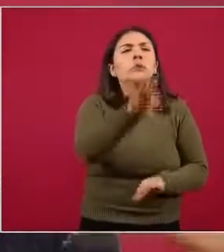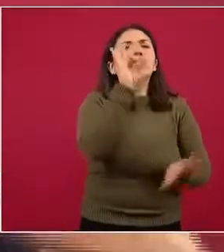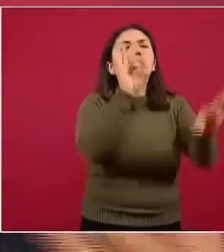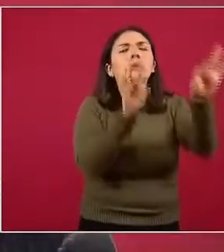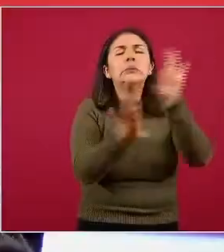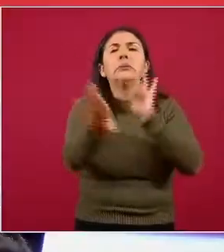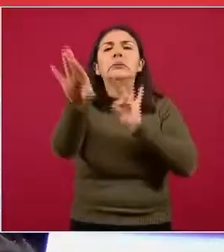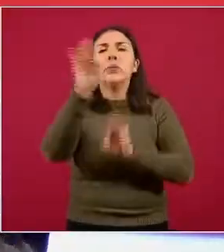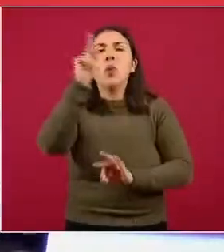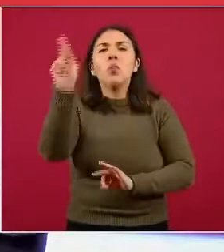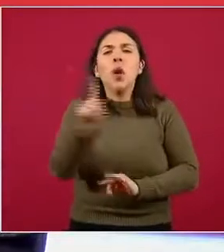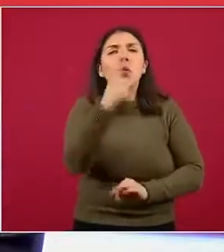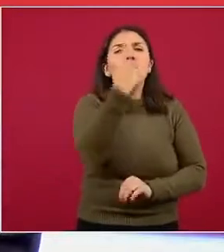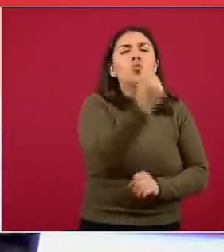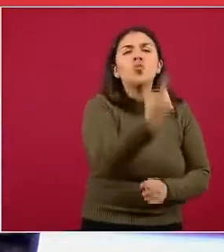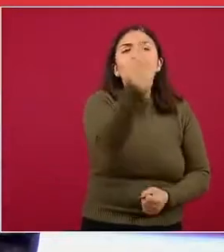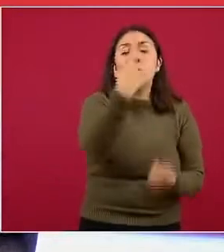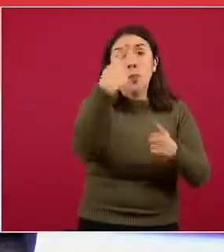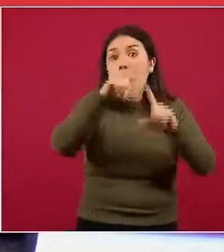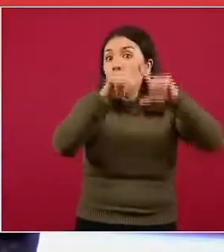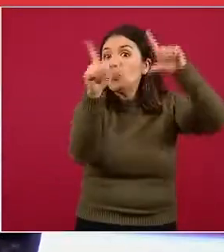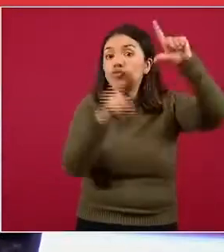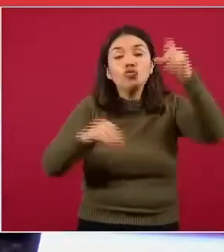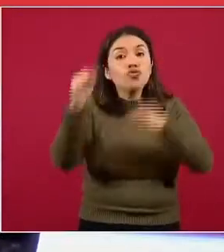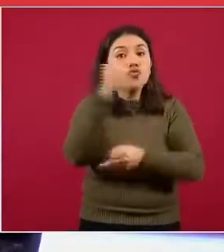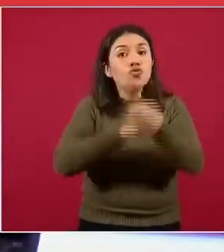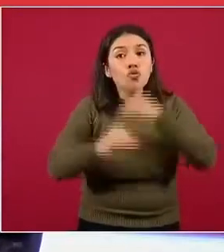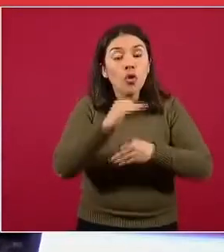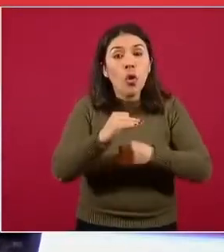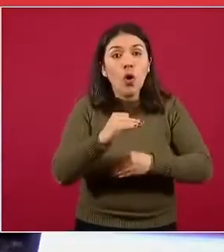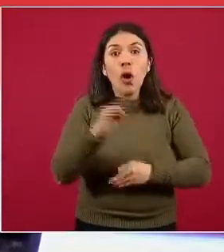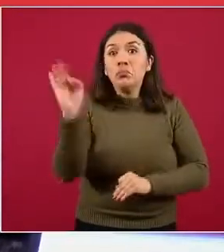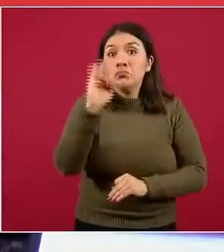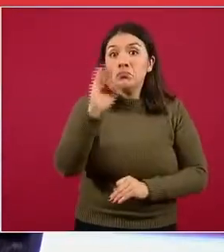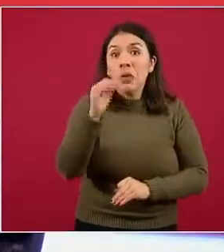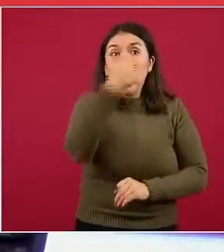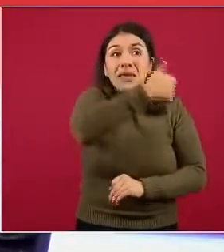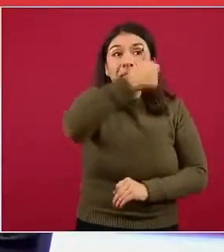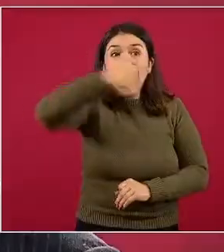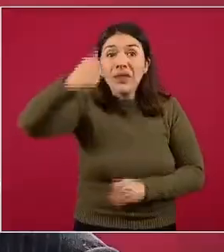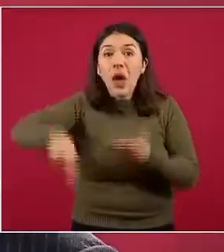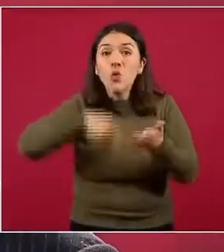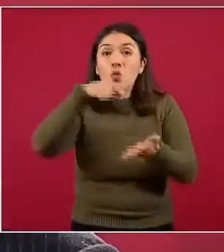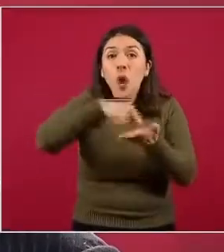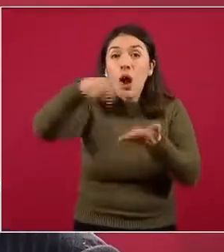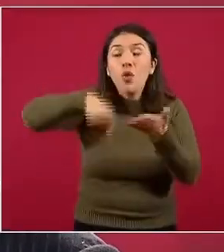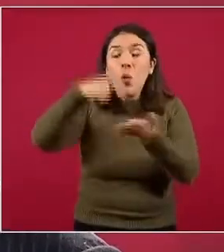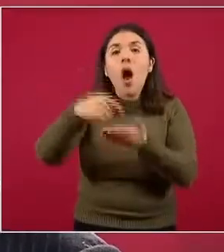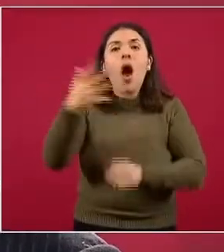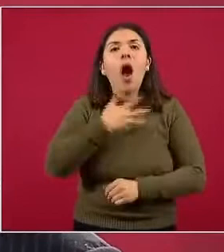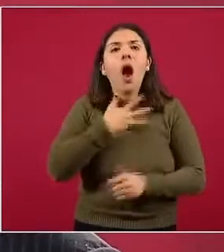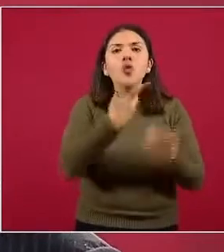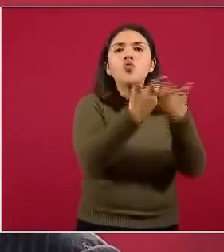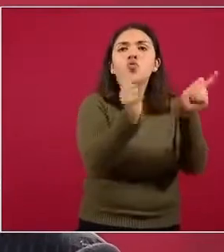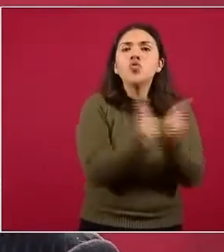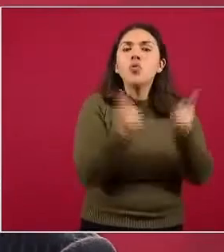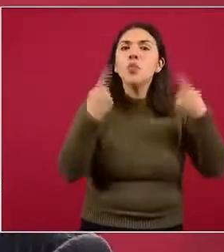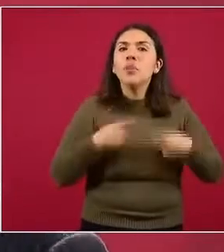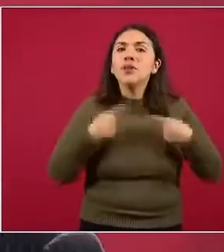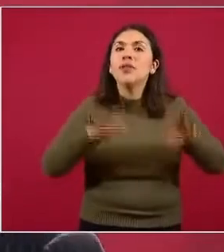está ocurriendo en todas las poblaciones de la República, que en cada población voy a tener un grupo de personas que ya